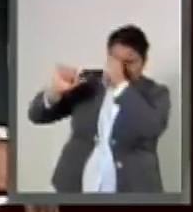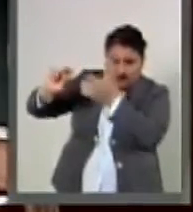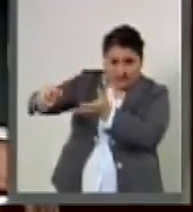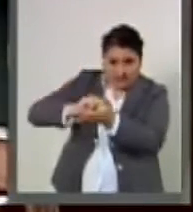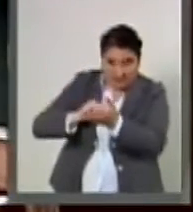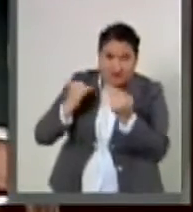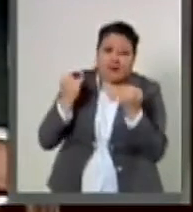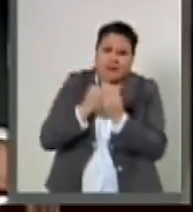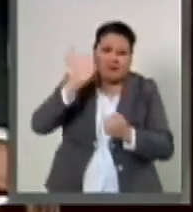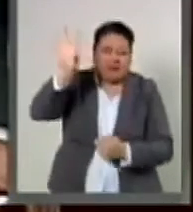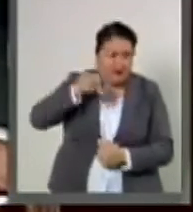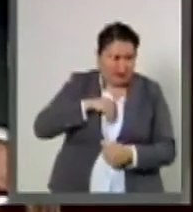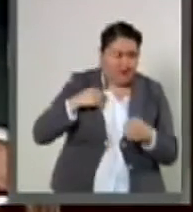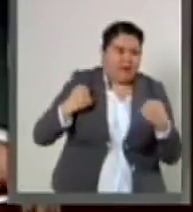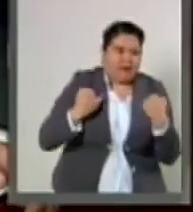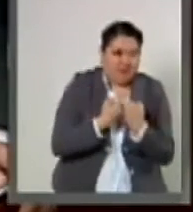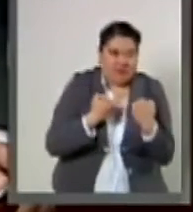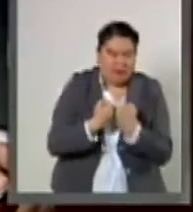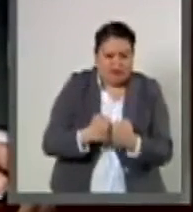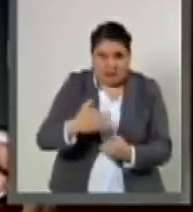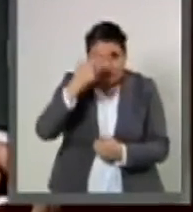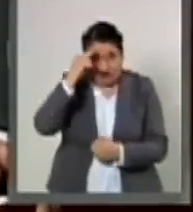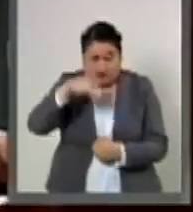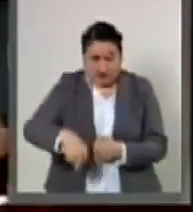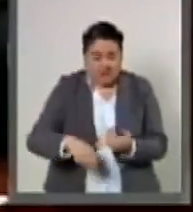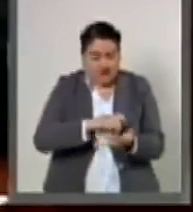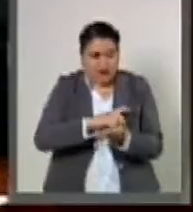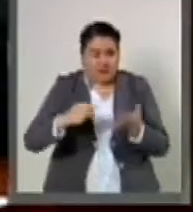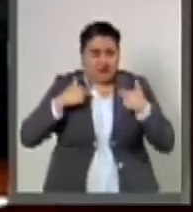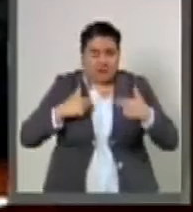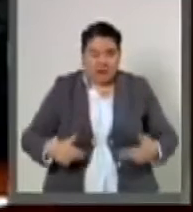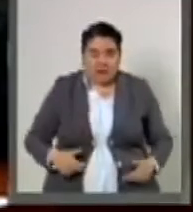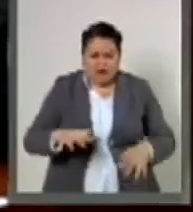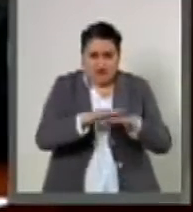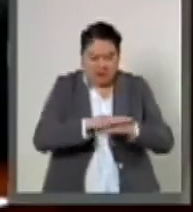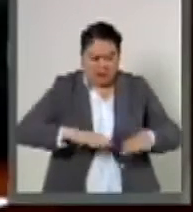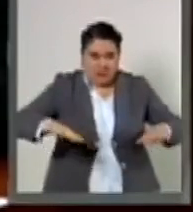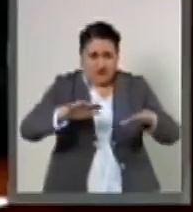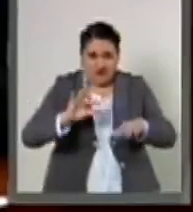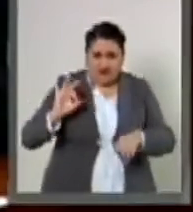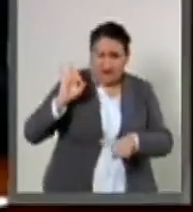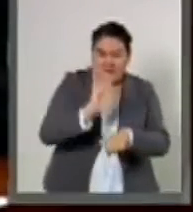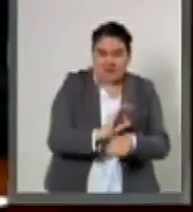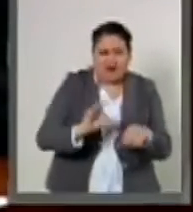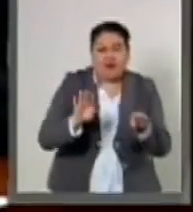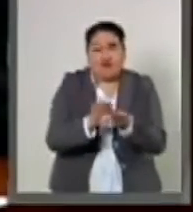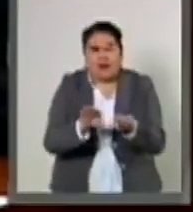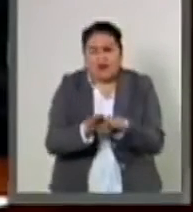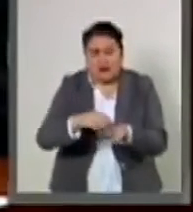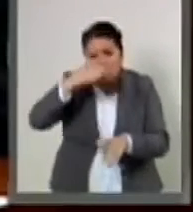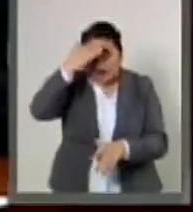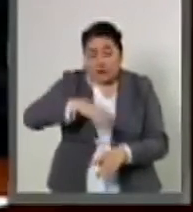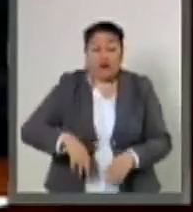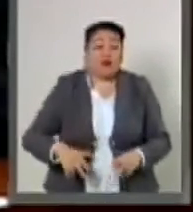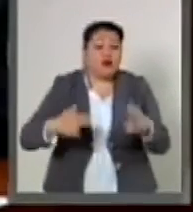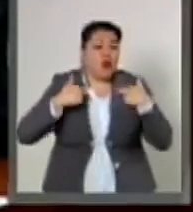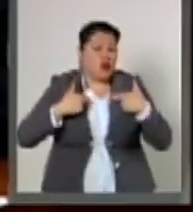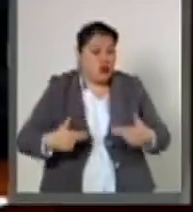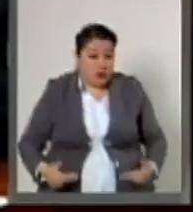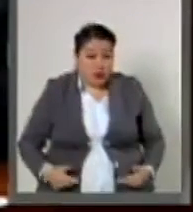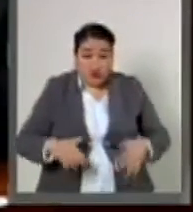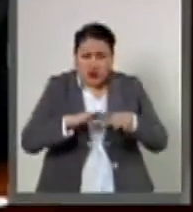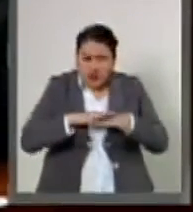acuerdo con la Comisión Nacional de Derechos Humanos, se desprende directamente de la unidad de naturaleza del género humano y